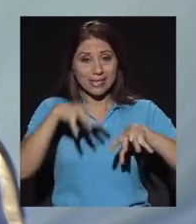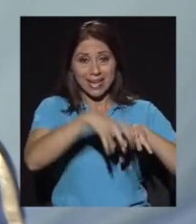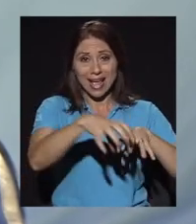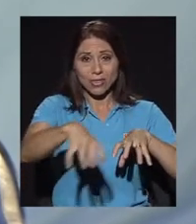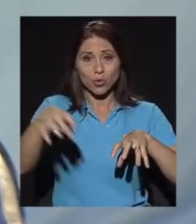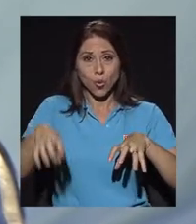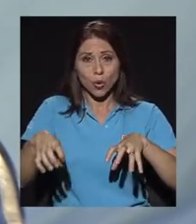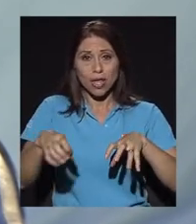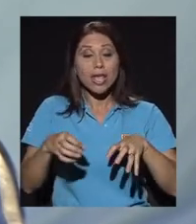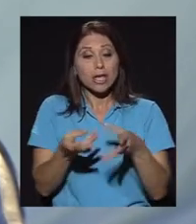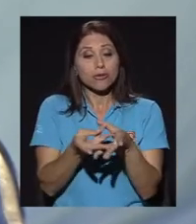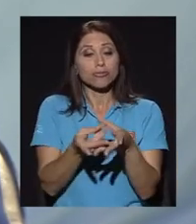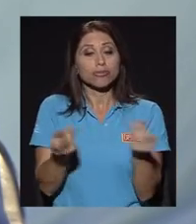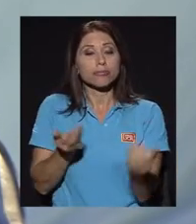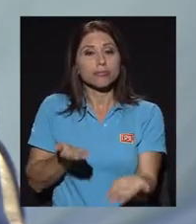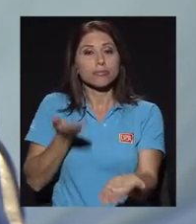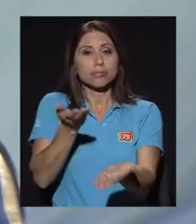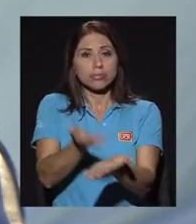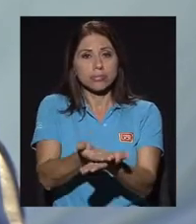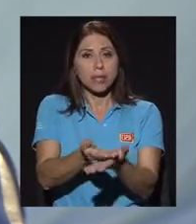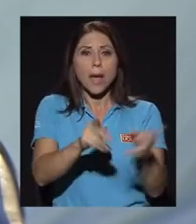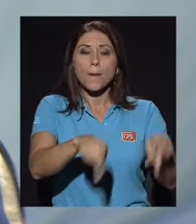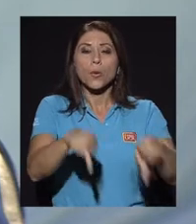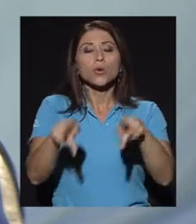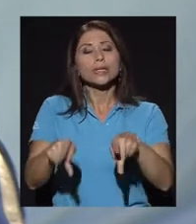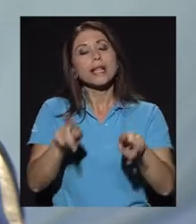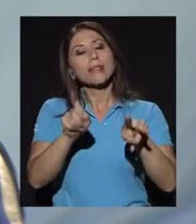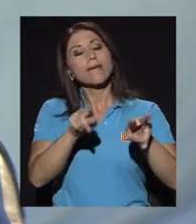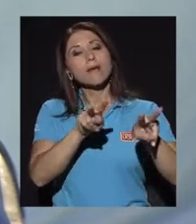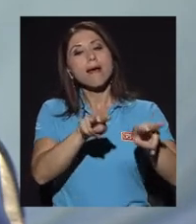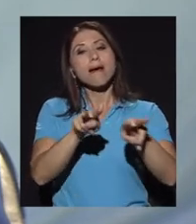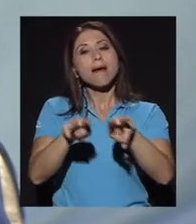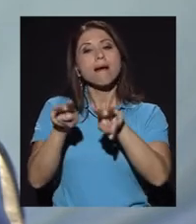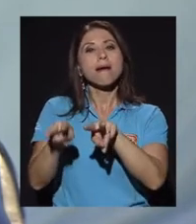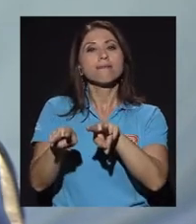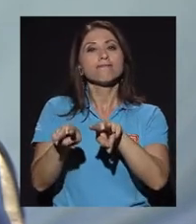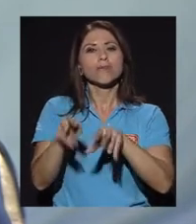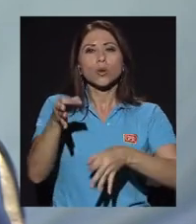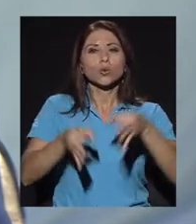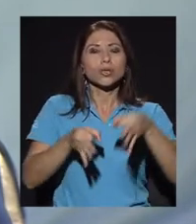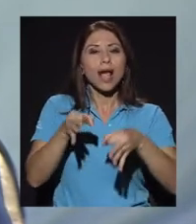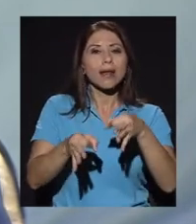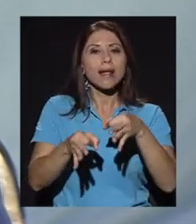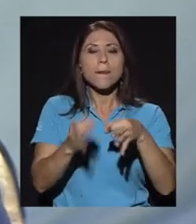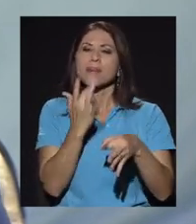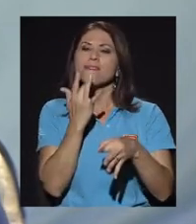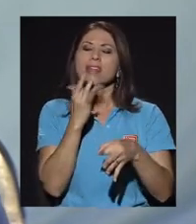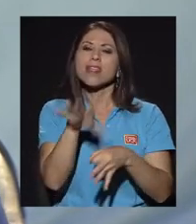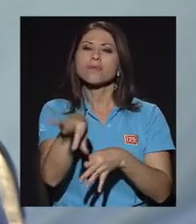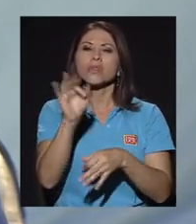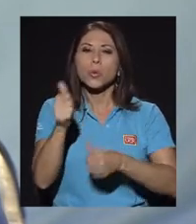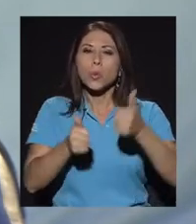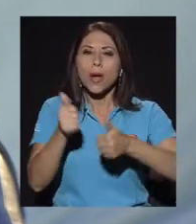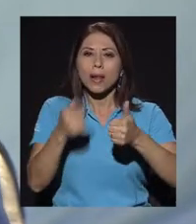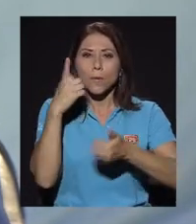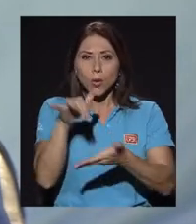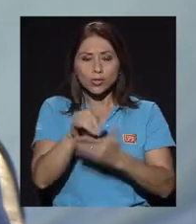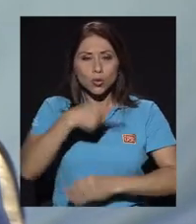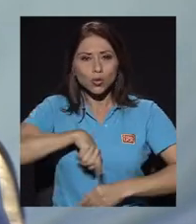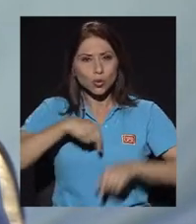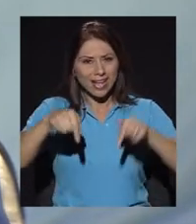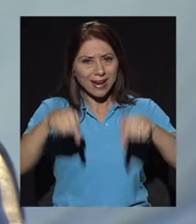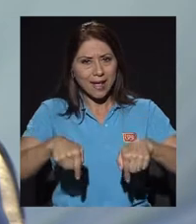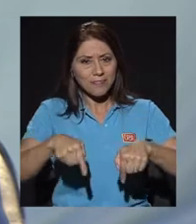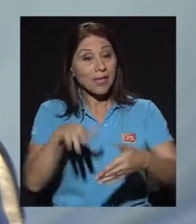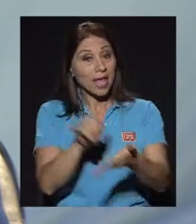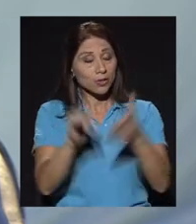proponen soluciones para abordarlos. La ciudadanía debe juzgar cuál opción es su preferida y por eso estamos hoy acá. Esto se